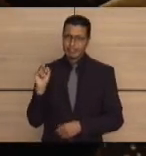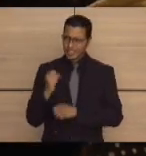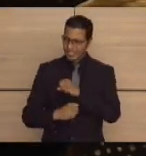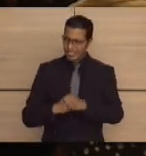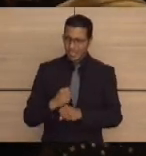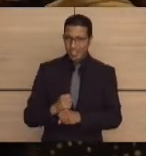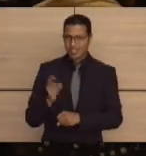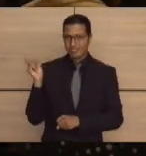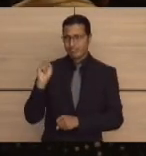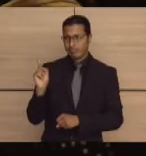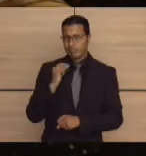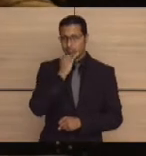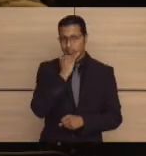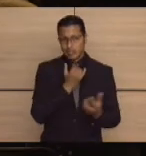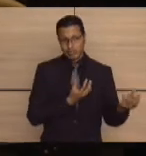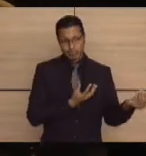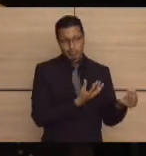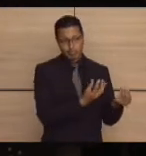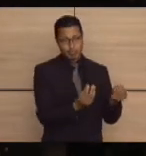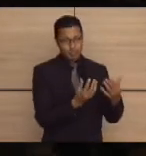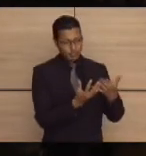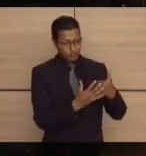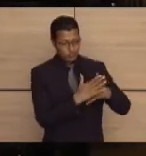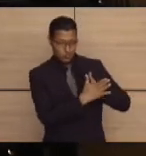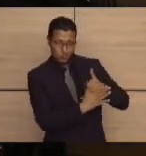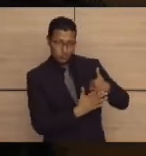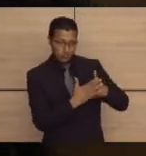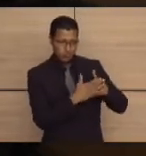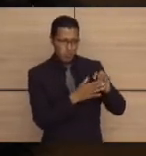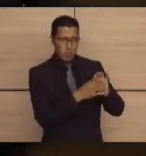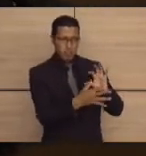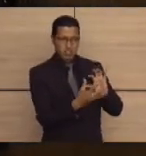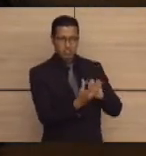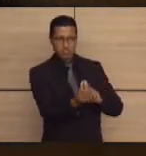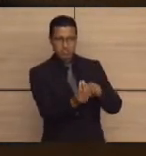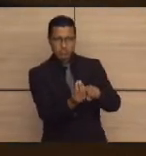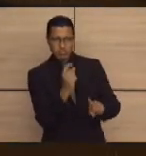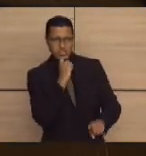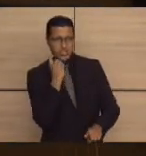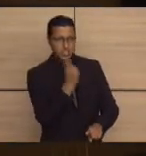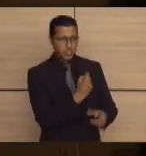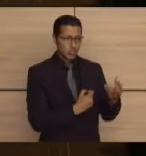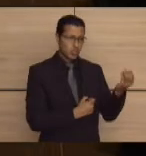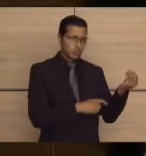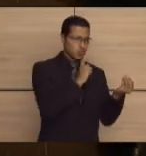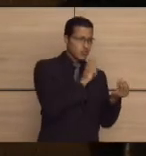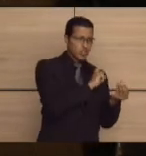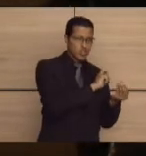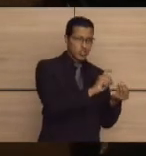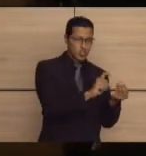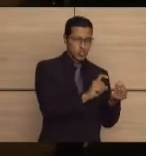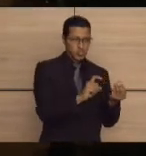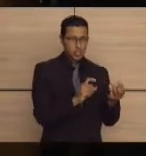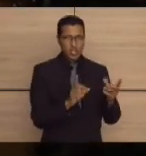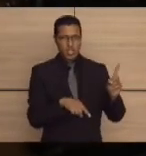es esa fragmentación del país en mitades que se odian o en porciones que